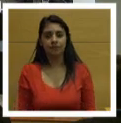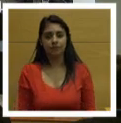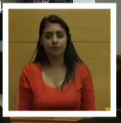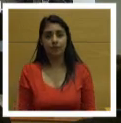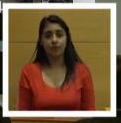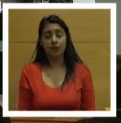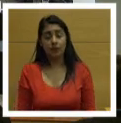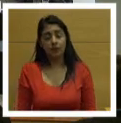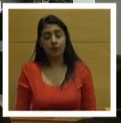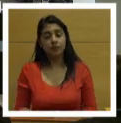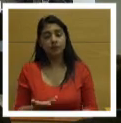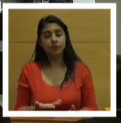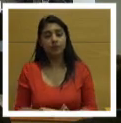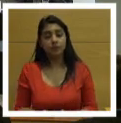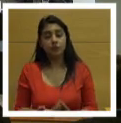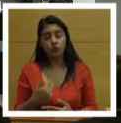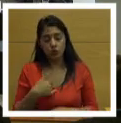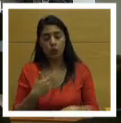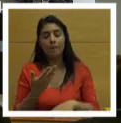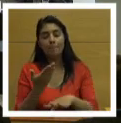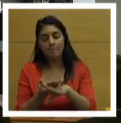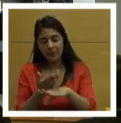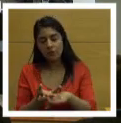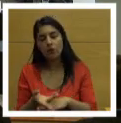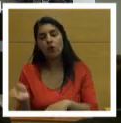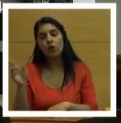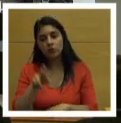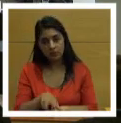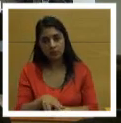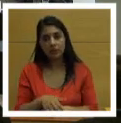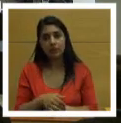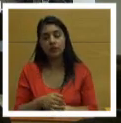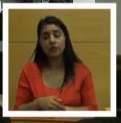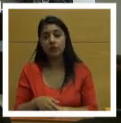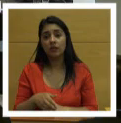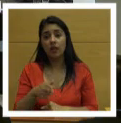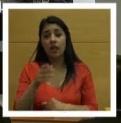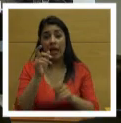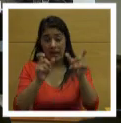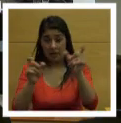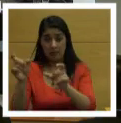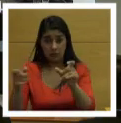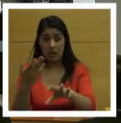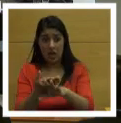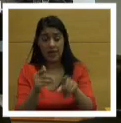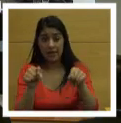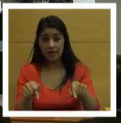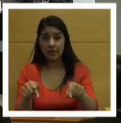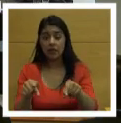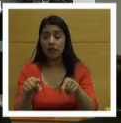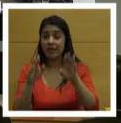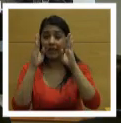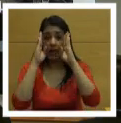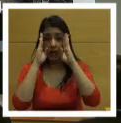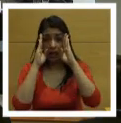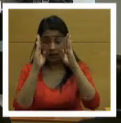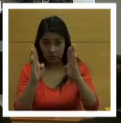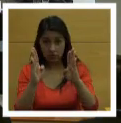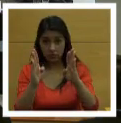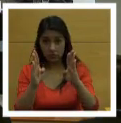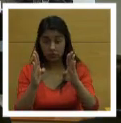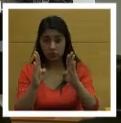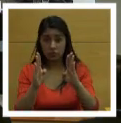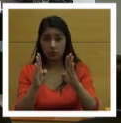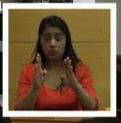De modo tal que solicito reiteradamente a los asistentes que pudieran escuchar lo que nos dirá